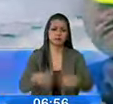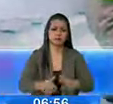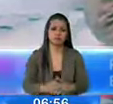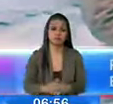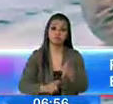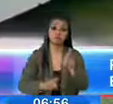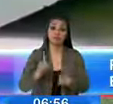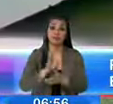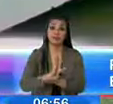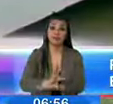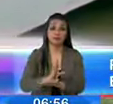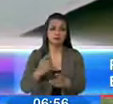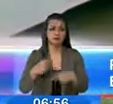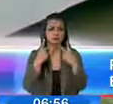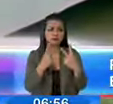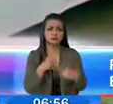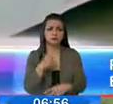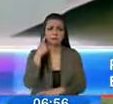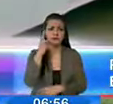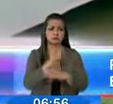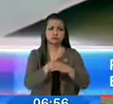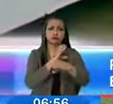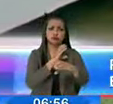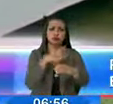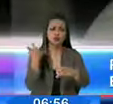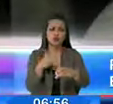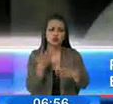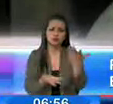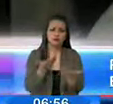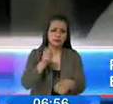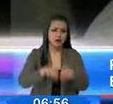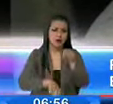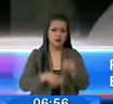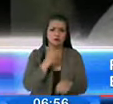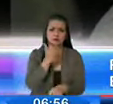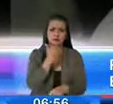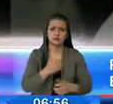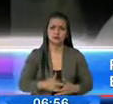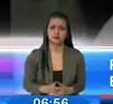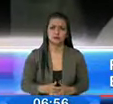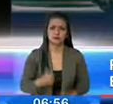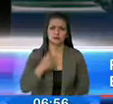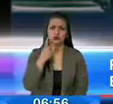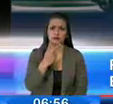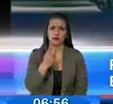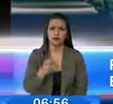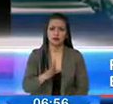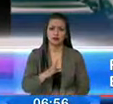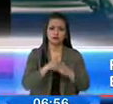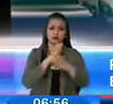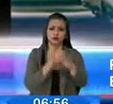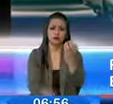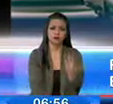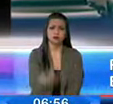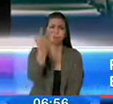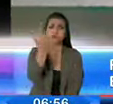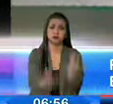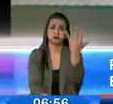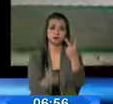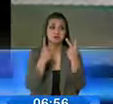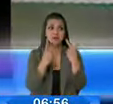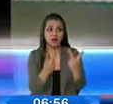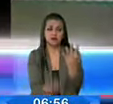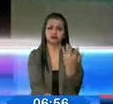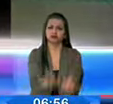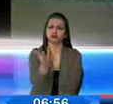testigos pensaban que el micro estaba averiado. Pero ya vi que se levantó la llamarada por debajo, salía harto humo. Si se da cuenta, mira cómo está, todo quemado por